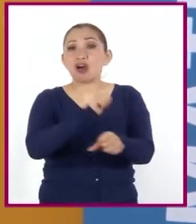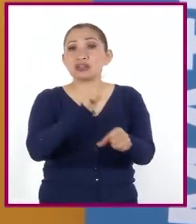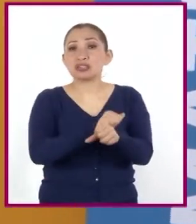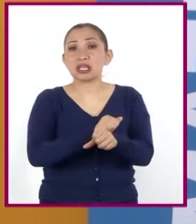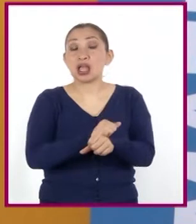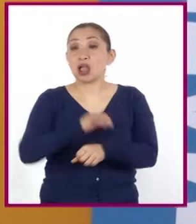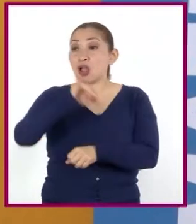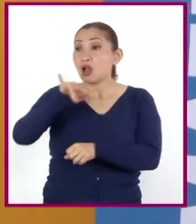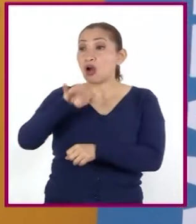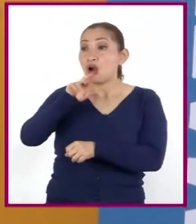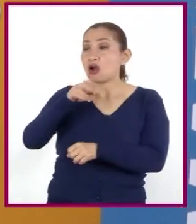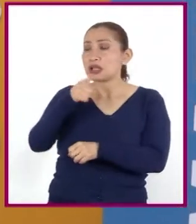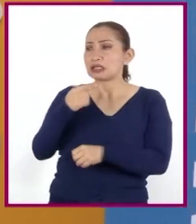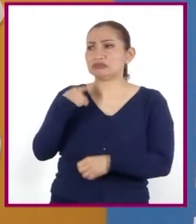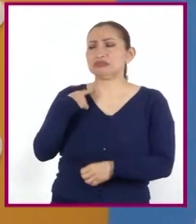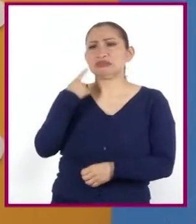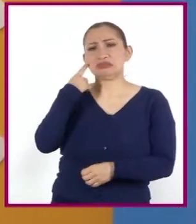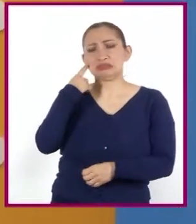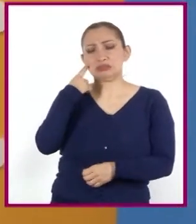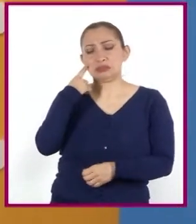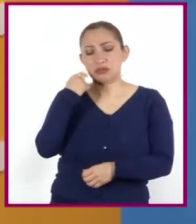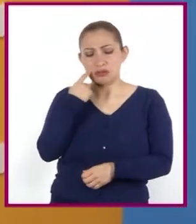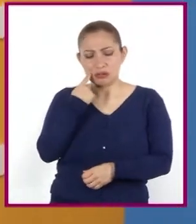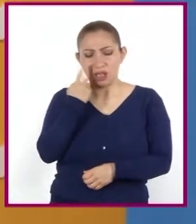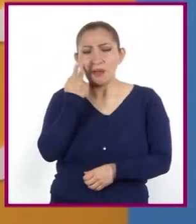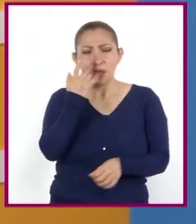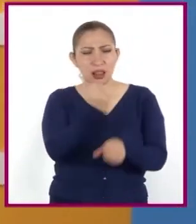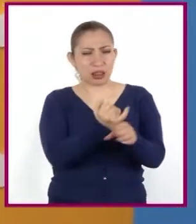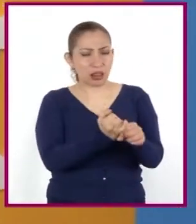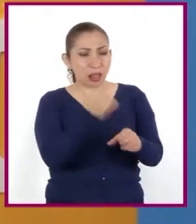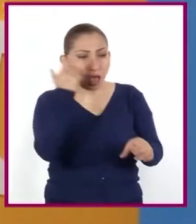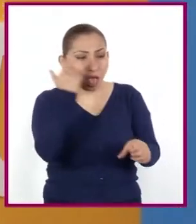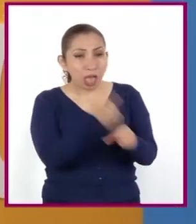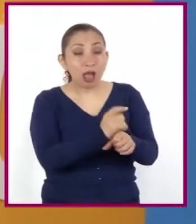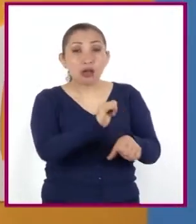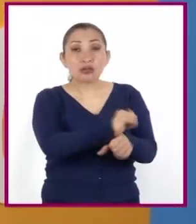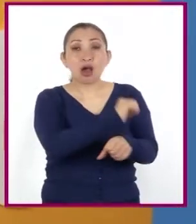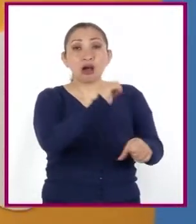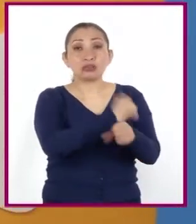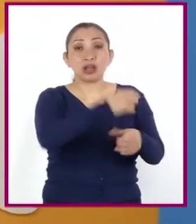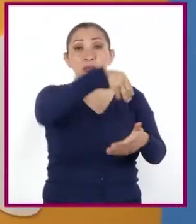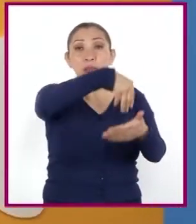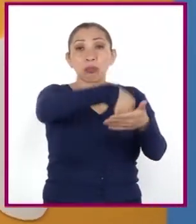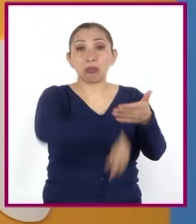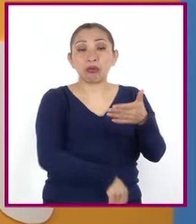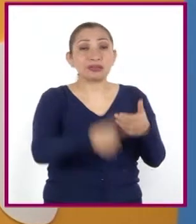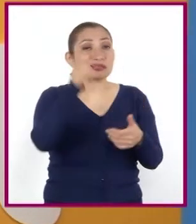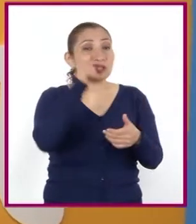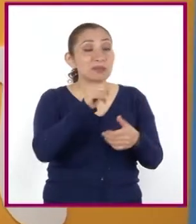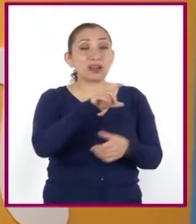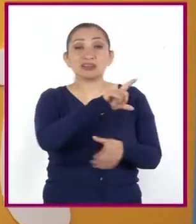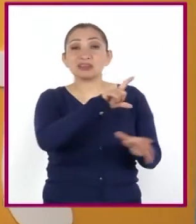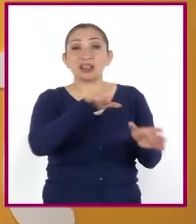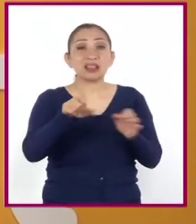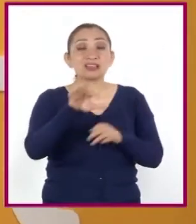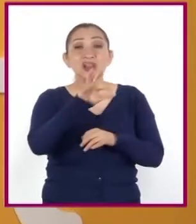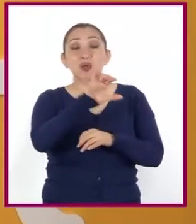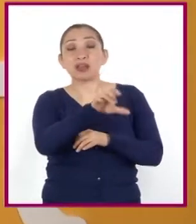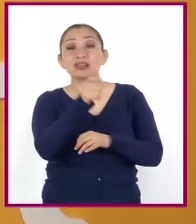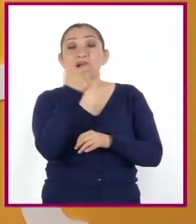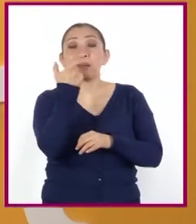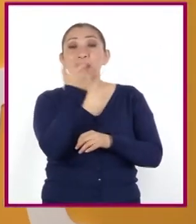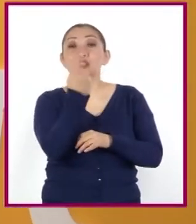pensando a Jorge. Jorge se puso a averiguar y descubrió que el auto se deprecia linealmente en